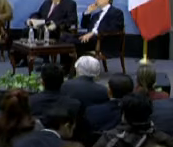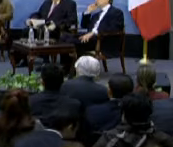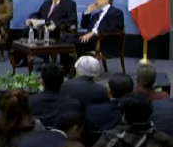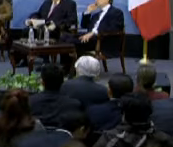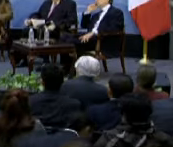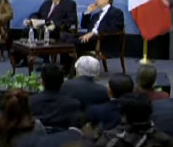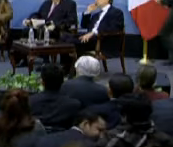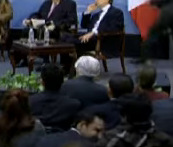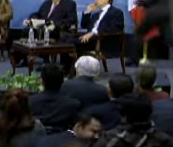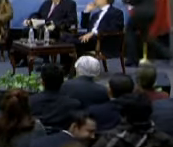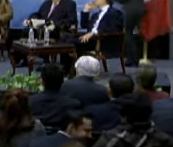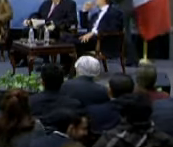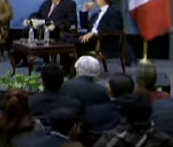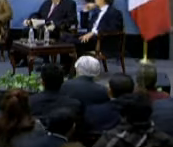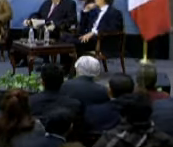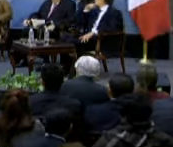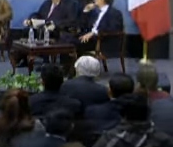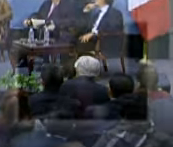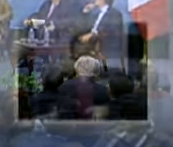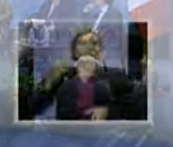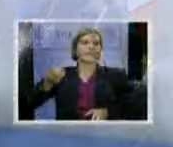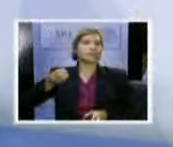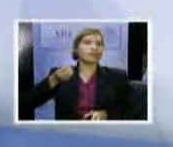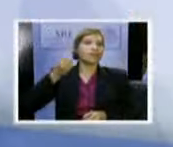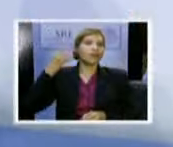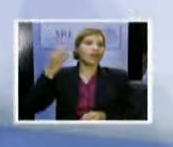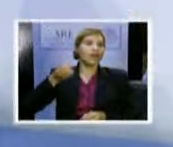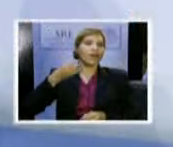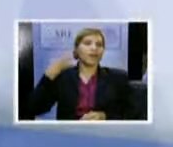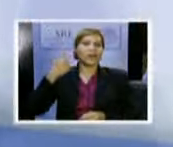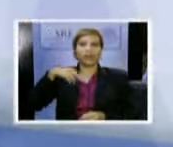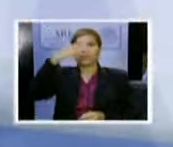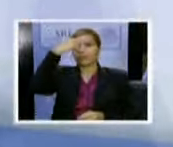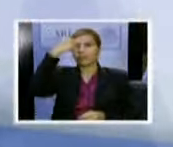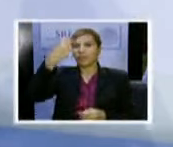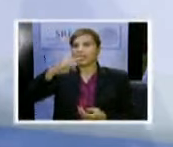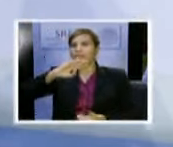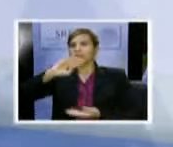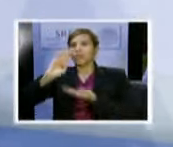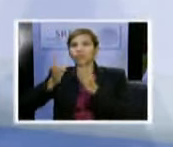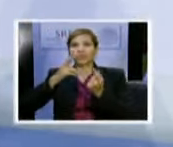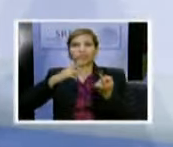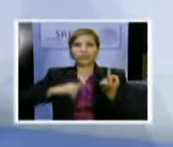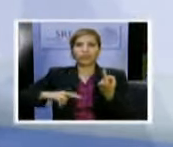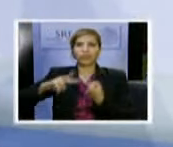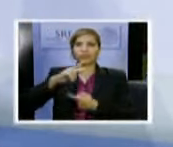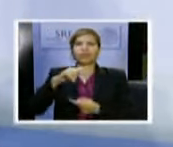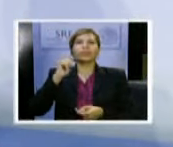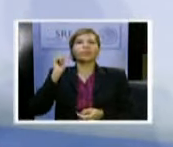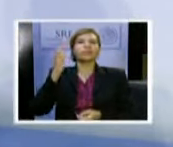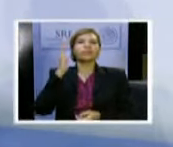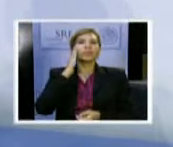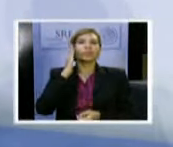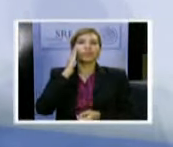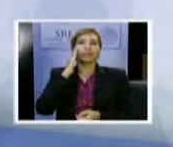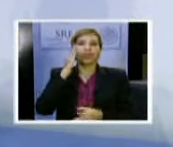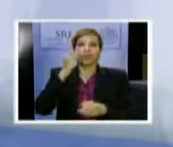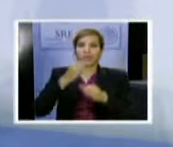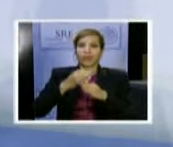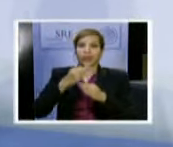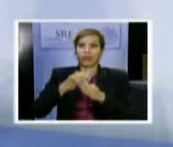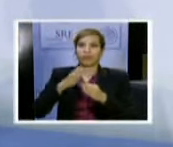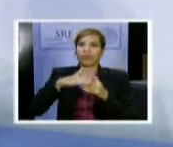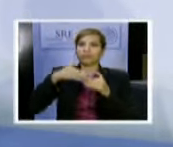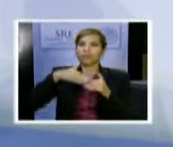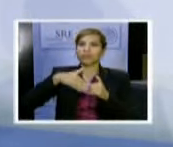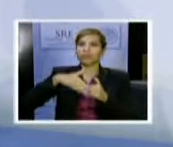feliz iniciativa de organizar este foro sobre México en el mundo, precisamente en un momento en el